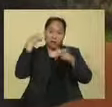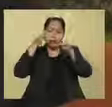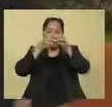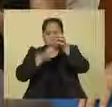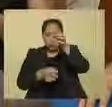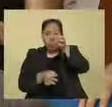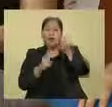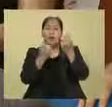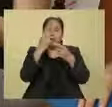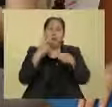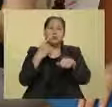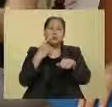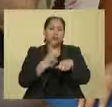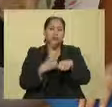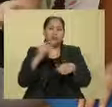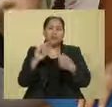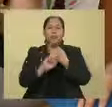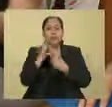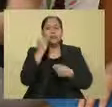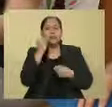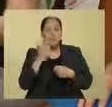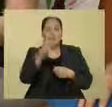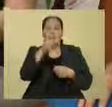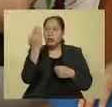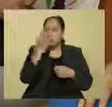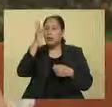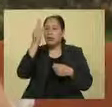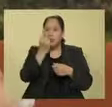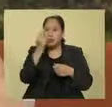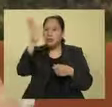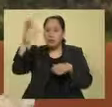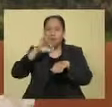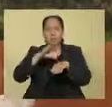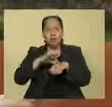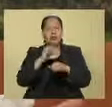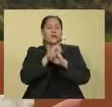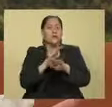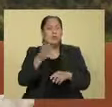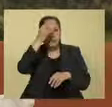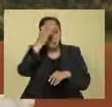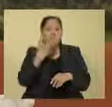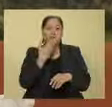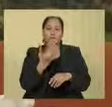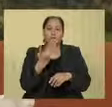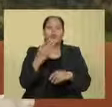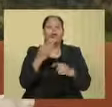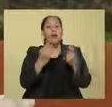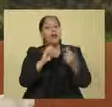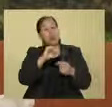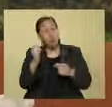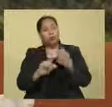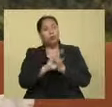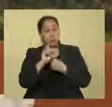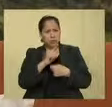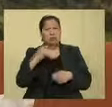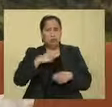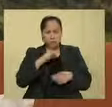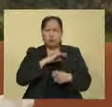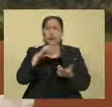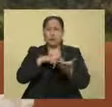que hay que ir al médico, hay que estar bien informados. Claro. Pero luego hay otra serie de problemas que sí podemos hacer